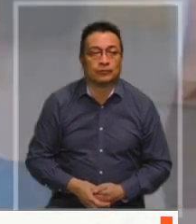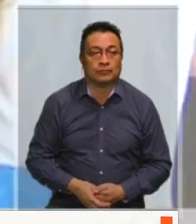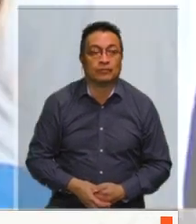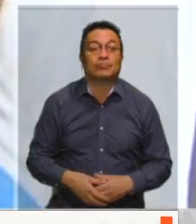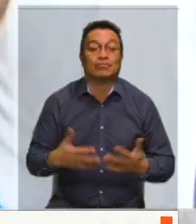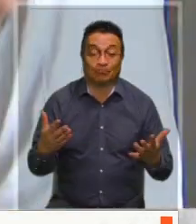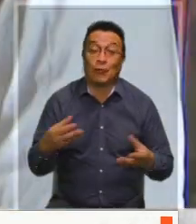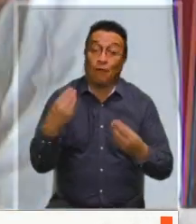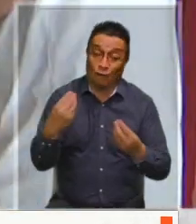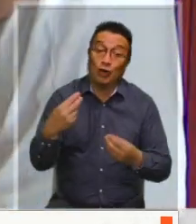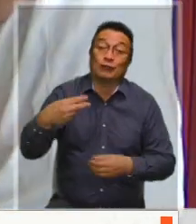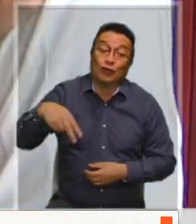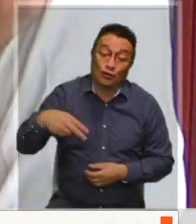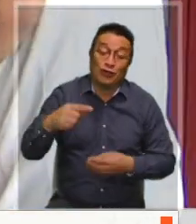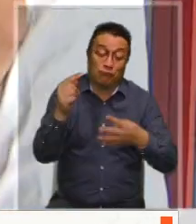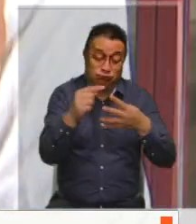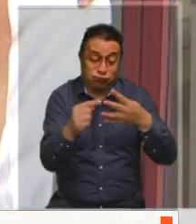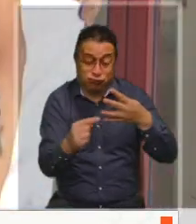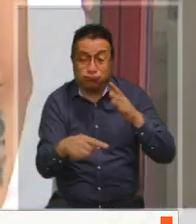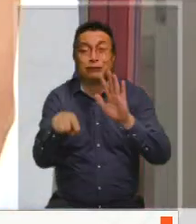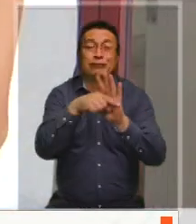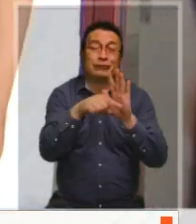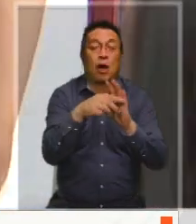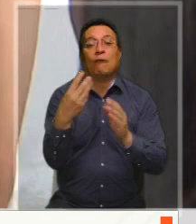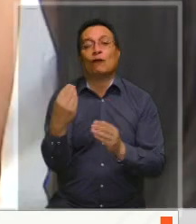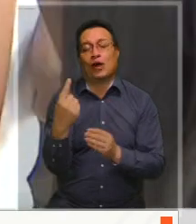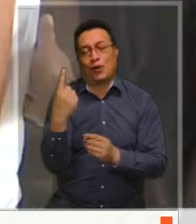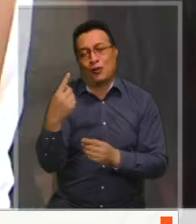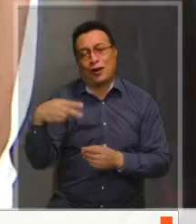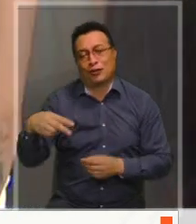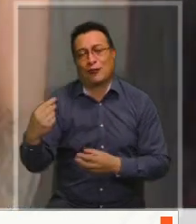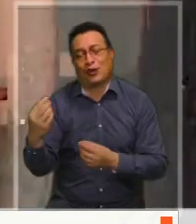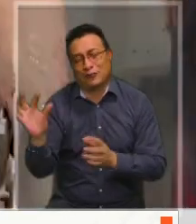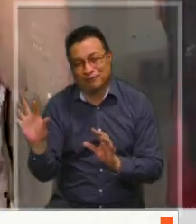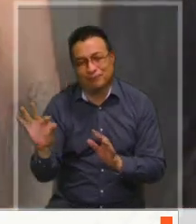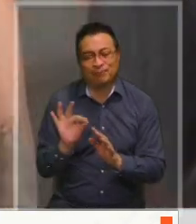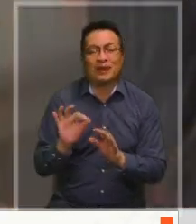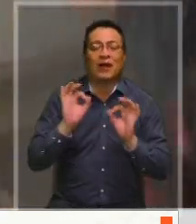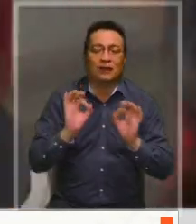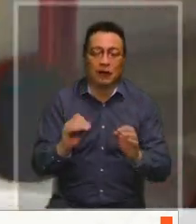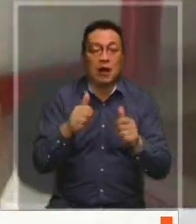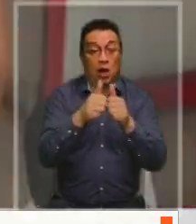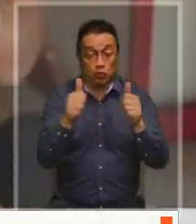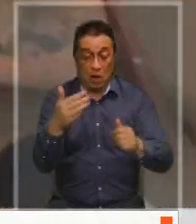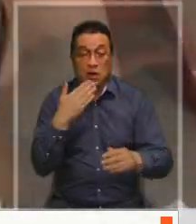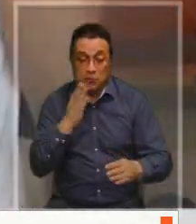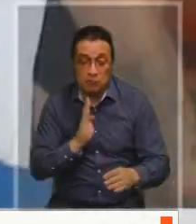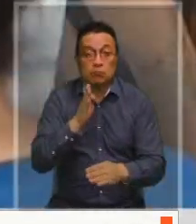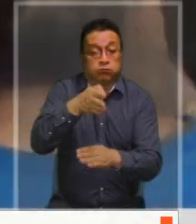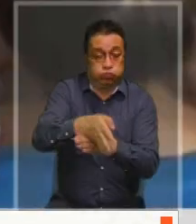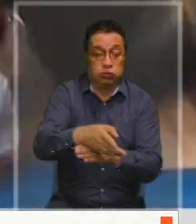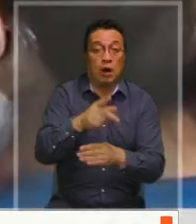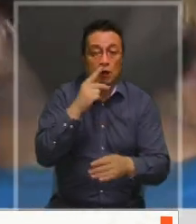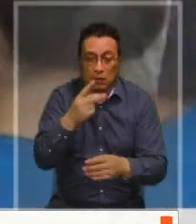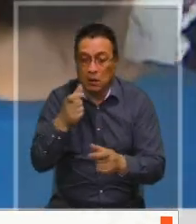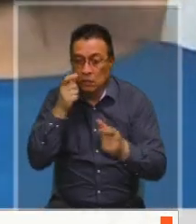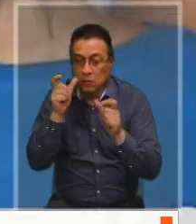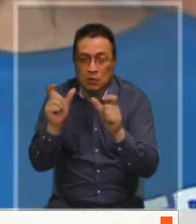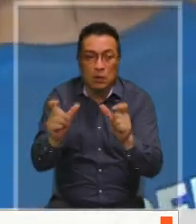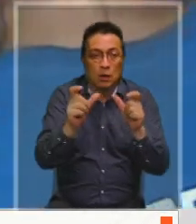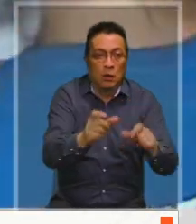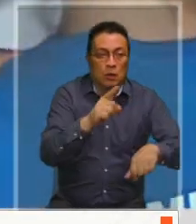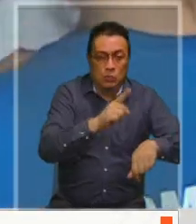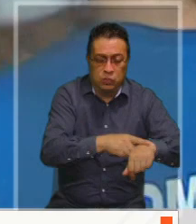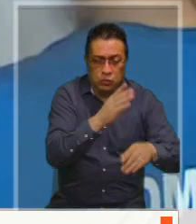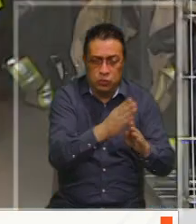si una buena noticia en medio de la tragedia Pero por supuesto hay que estar alerta y por eso también están las autoridades acá desplegadas para ir monitoreando minuto a